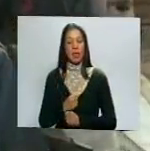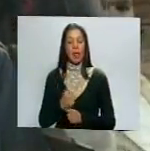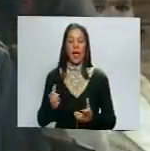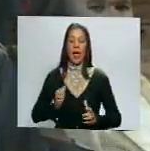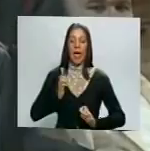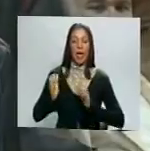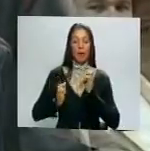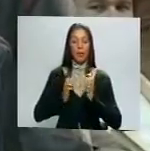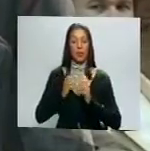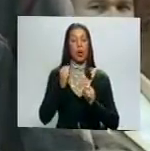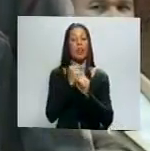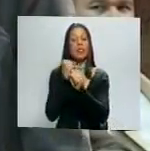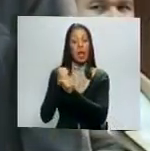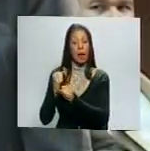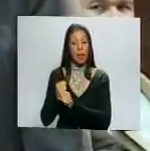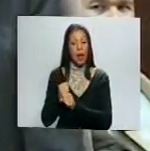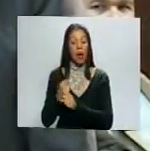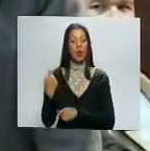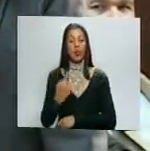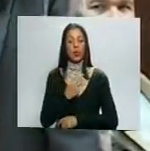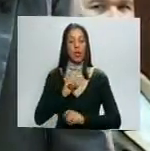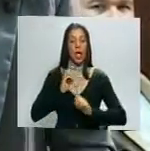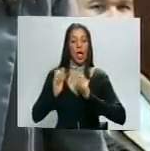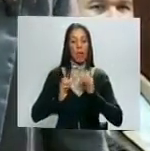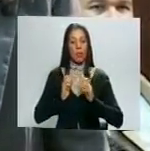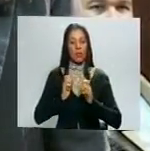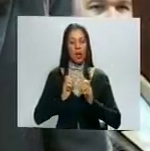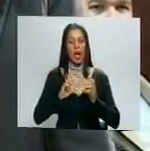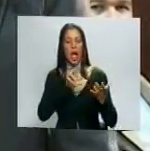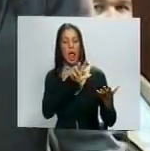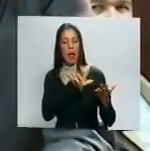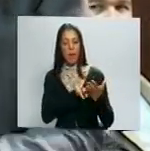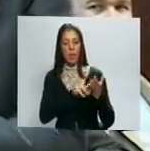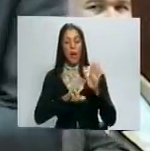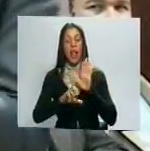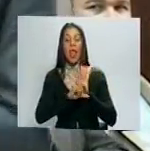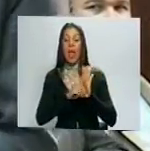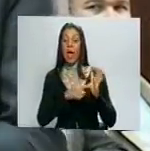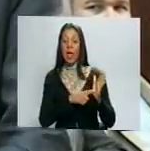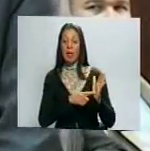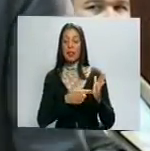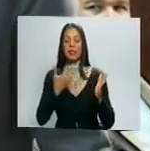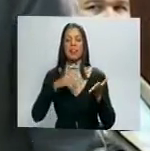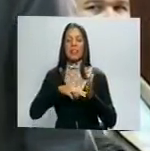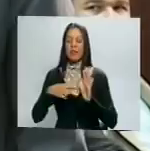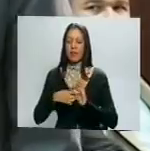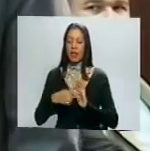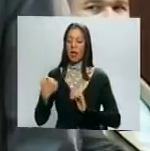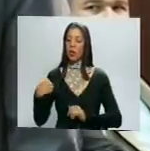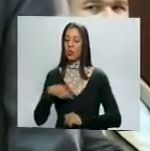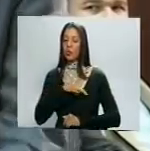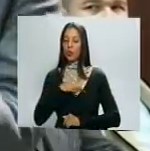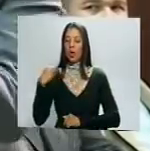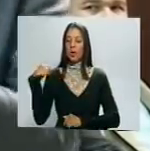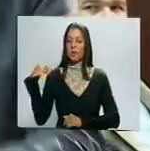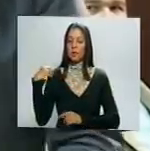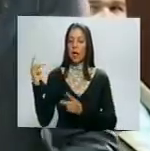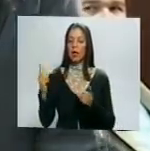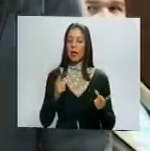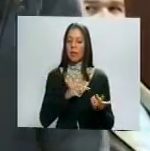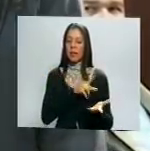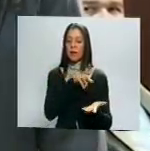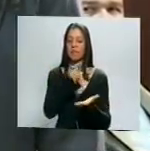los trabajadores y las trabajadoras, de la aprobación de esta ley, porque además nos invita a participar del